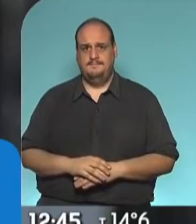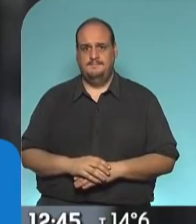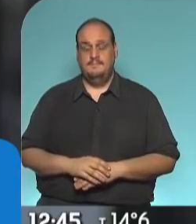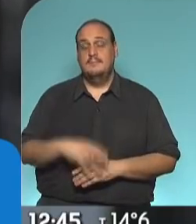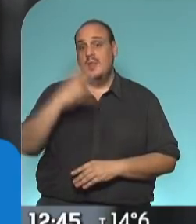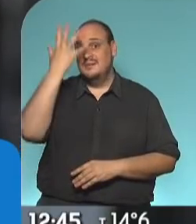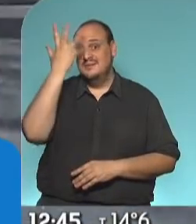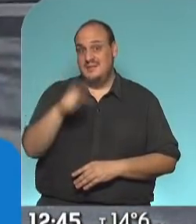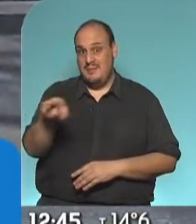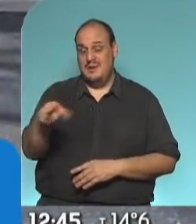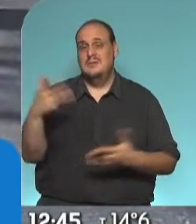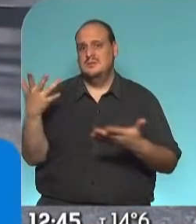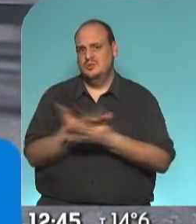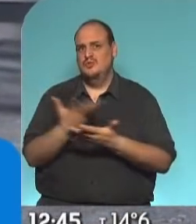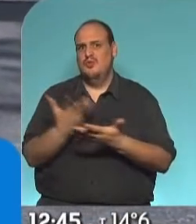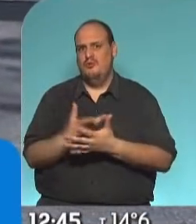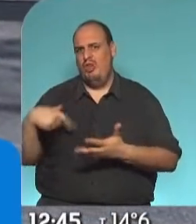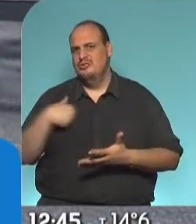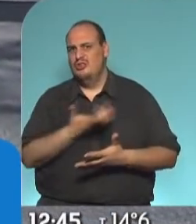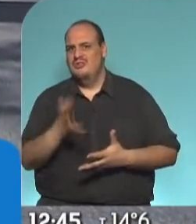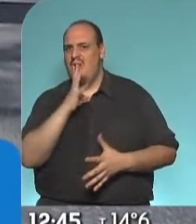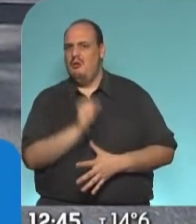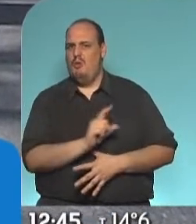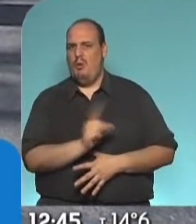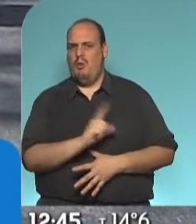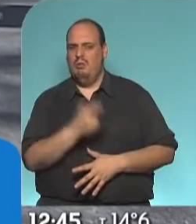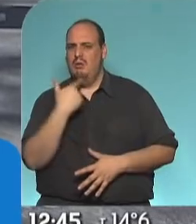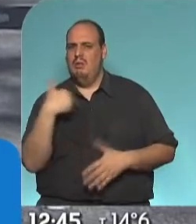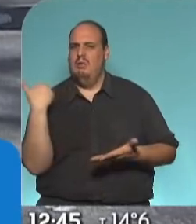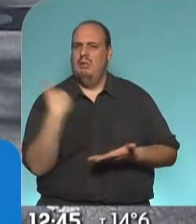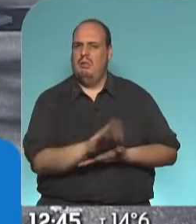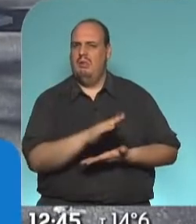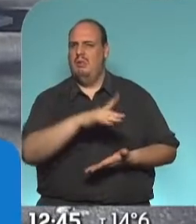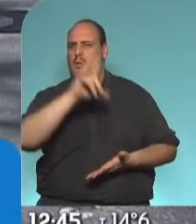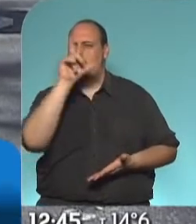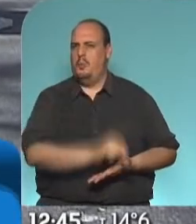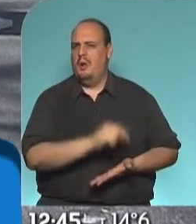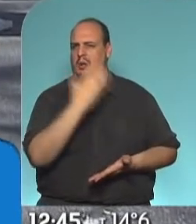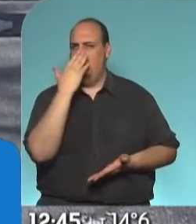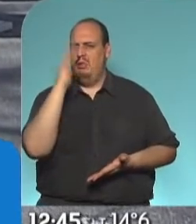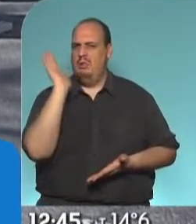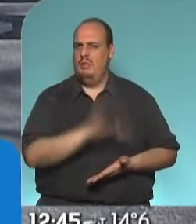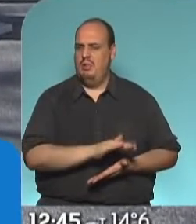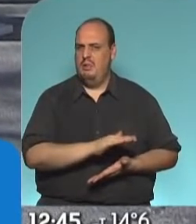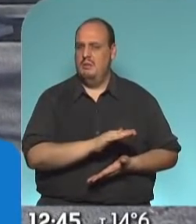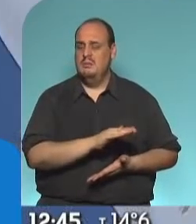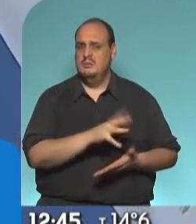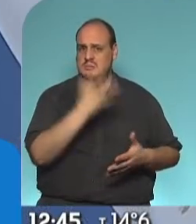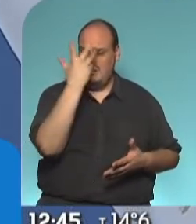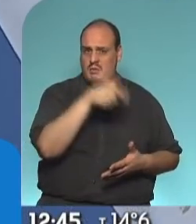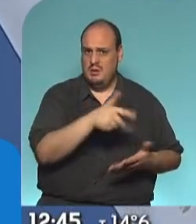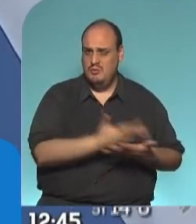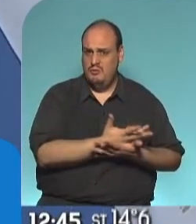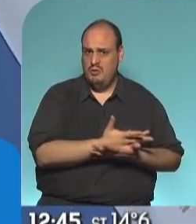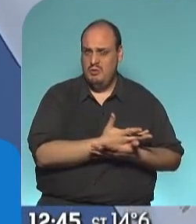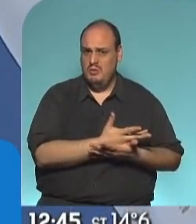San Martín fue víctima de la intolerancia, fue víctima de la descalificación, y en ese espejo de